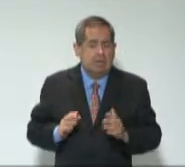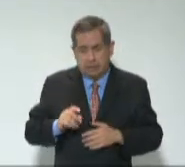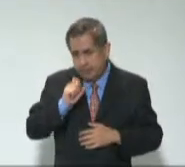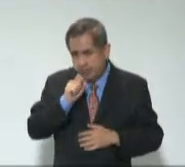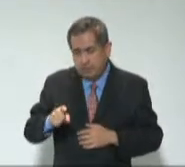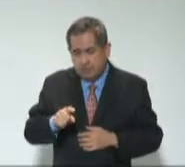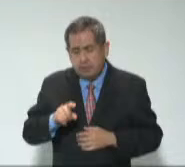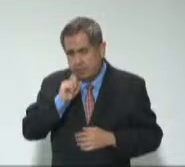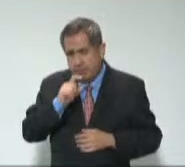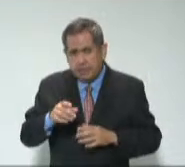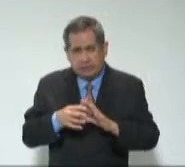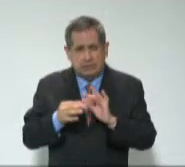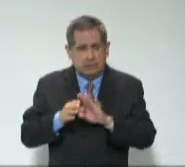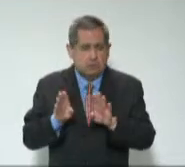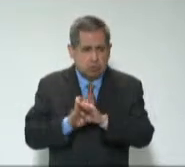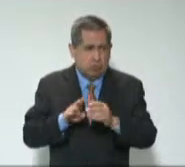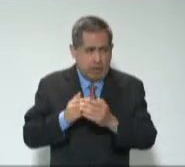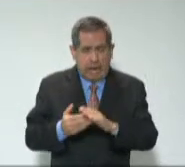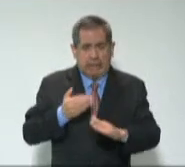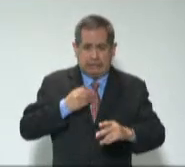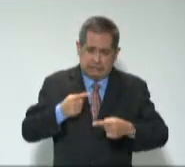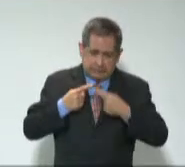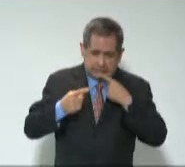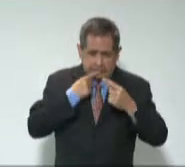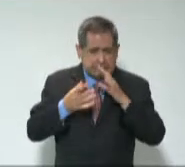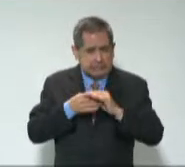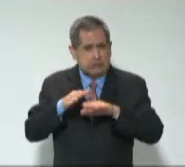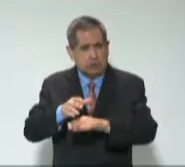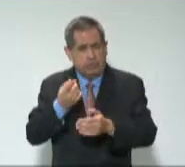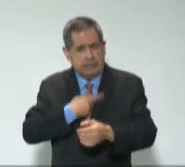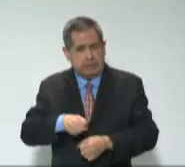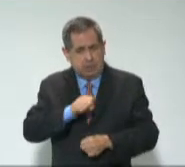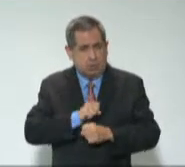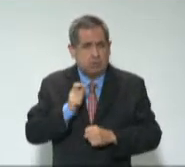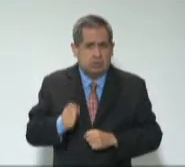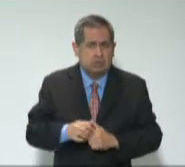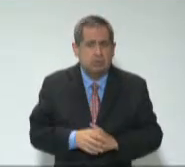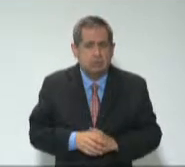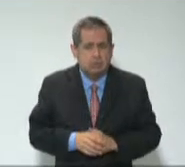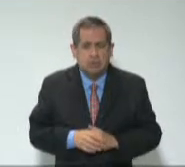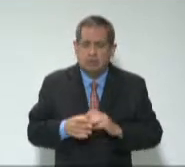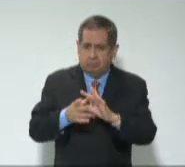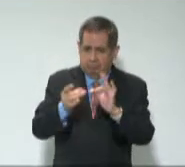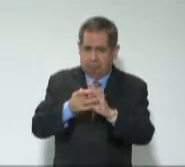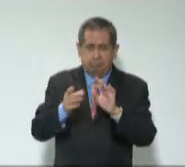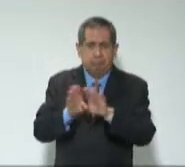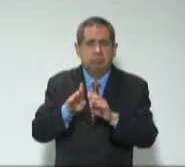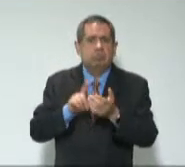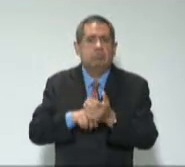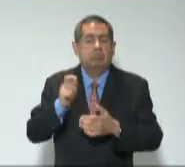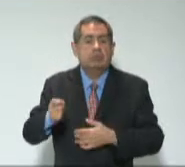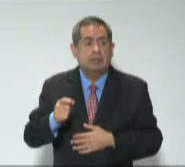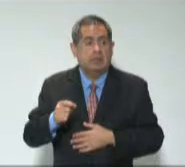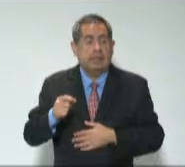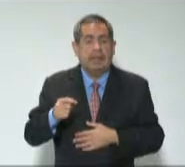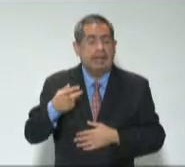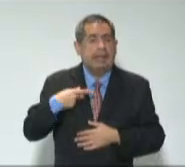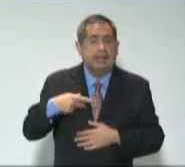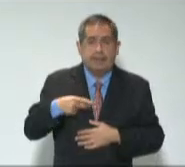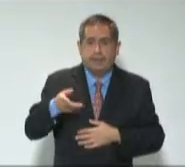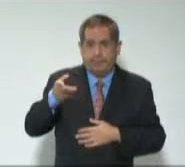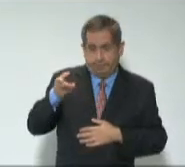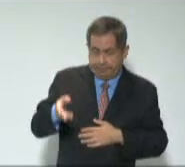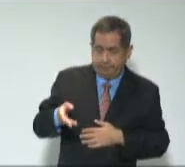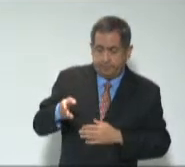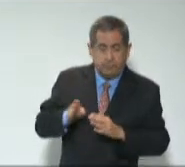quisiera antes de entrar a la materia específica técnica de salud comentar que cuando uno está